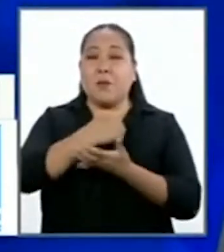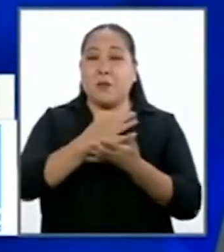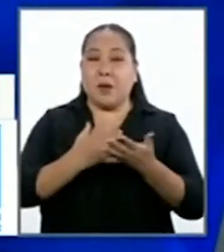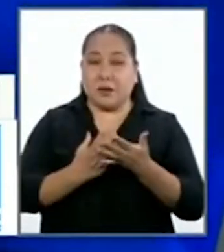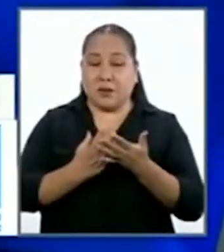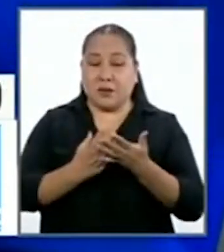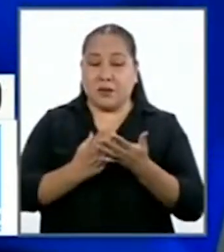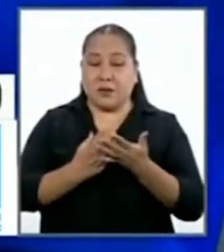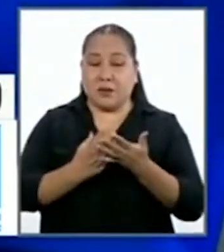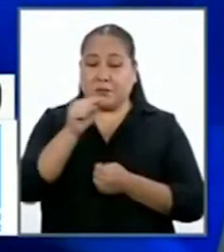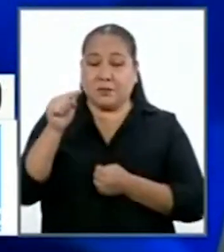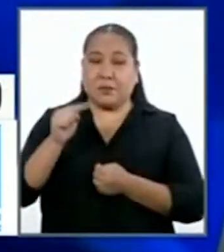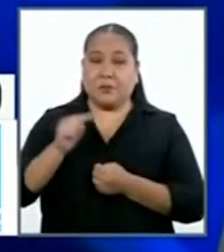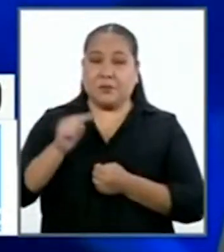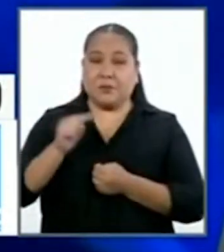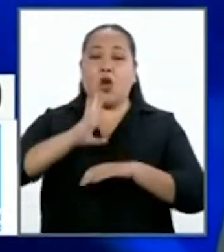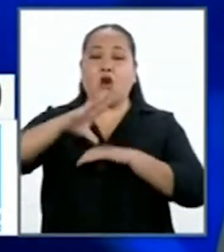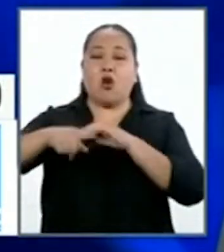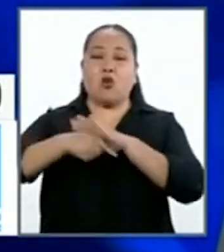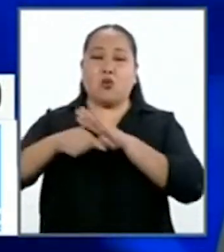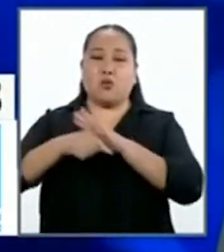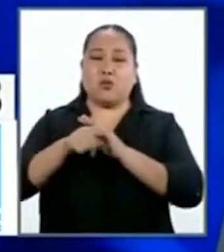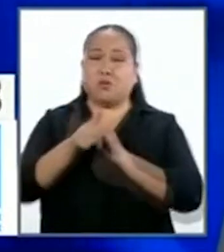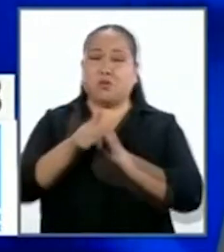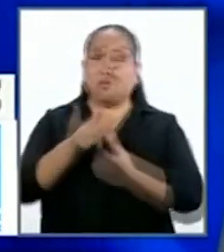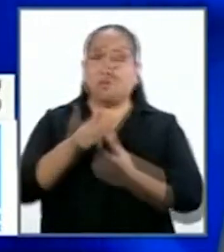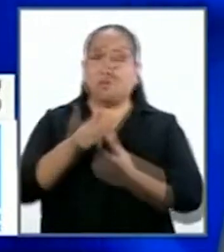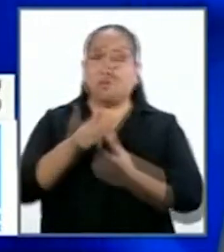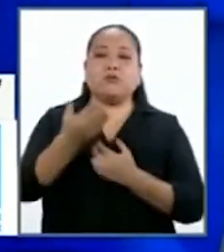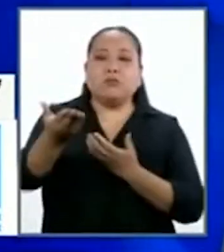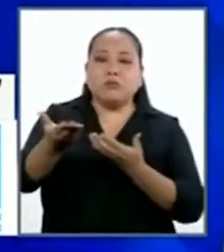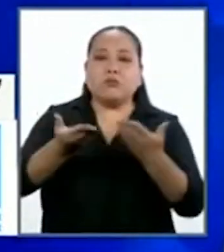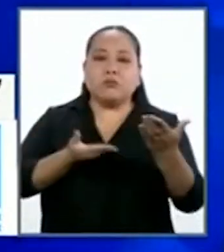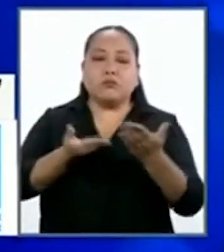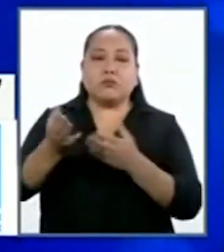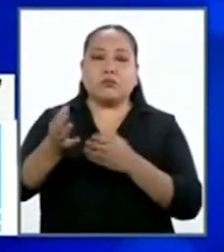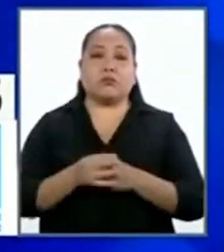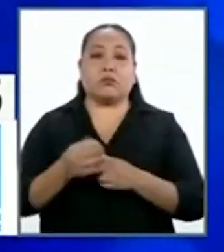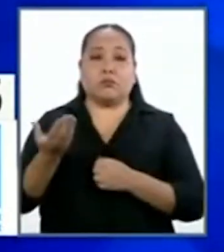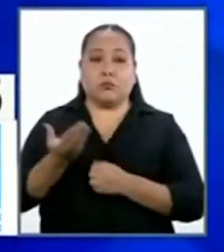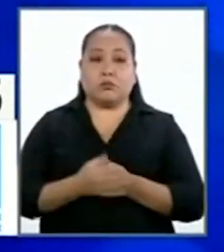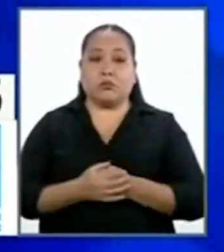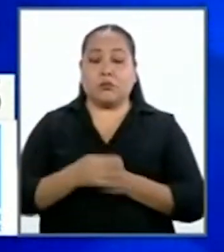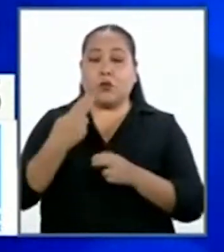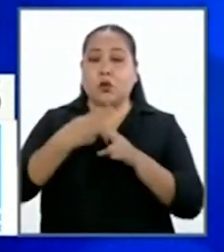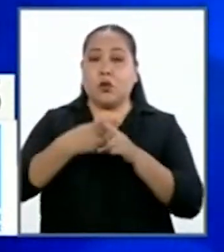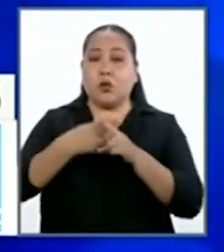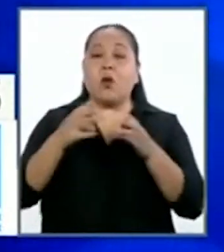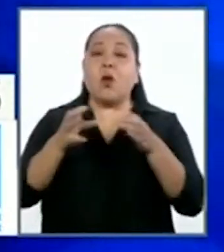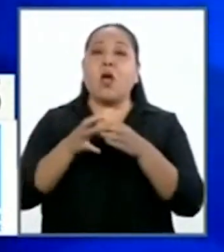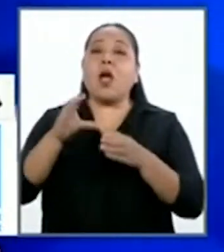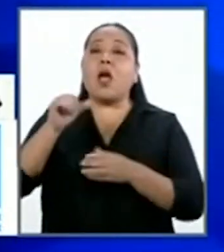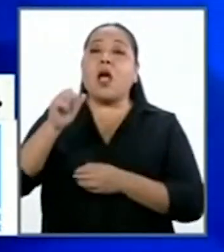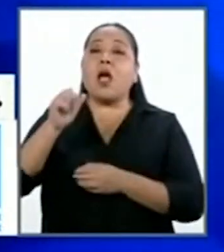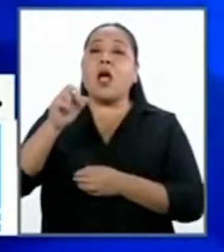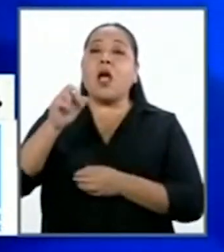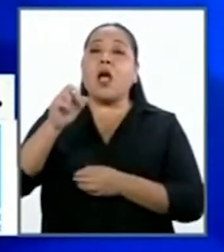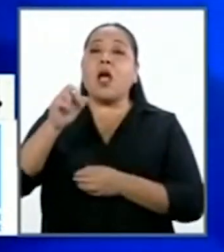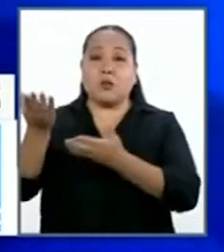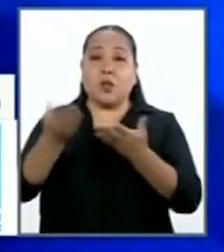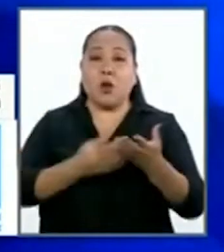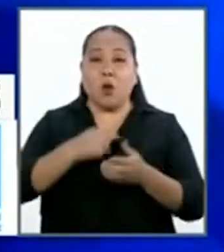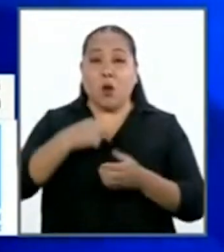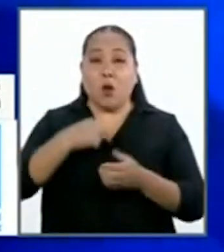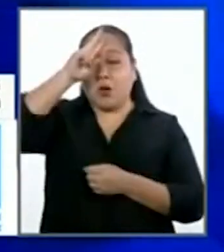peruano tiene que ir por otro lado el gobierno a gobierno el señor carlos nos lo dio con nombre y apellido trabajar por una